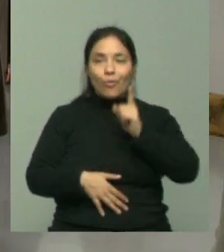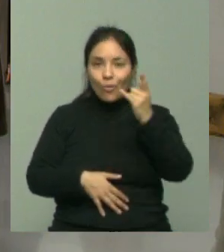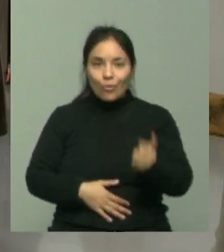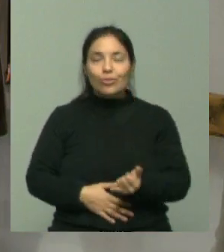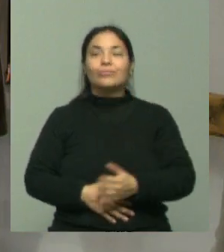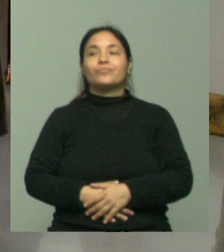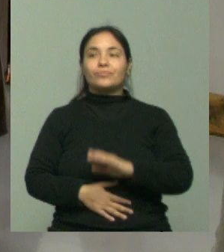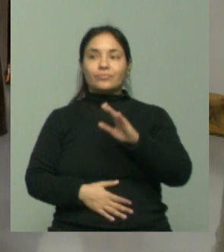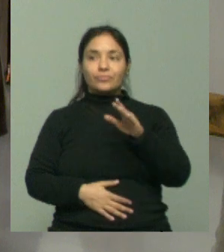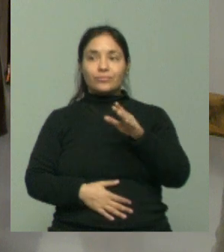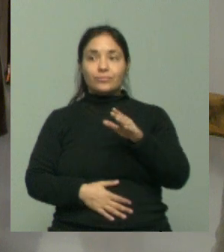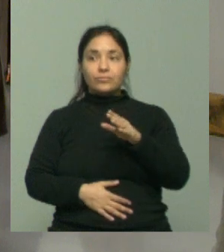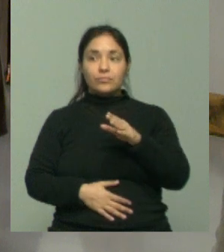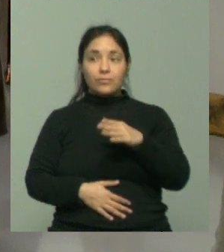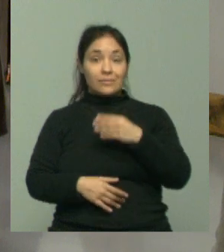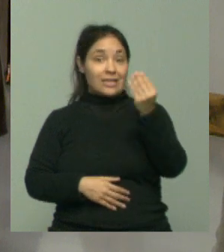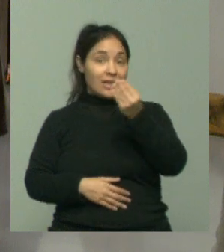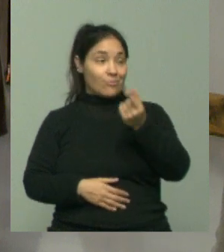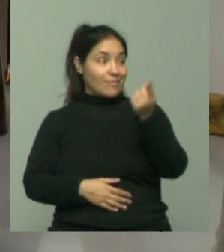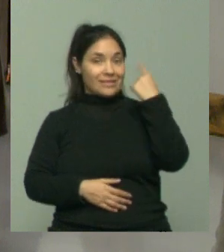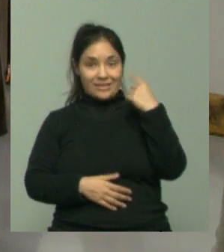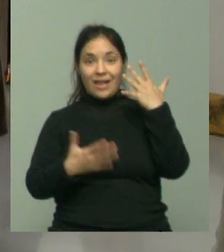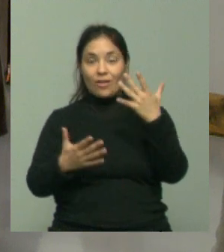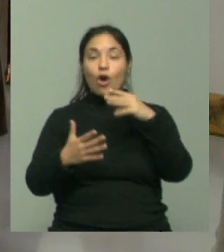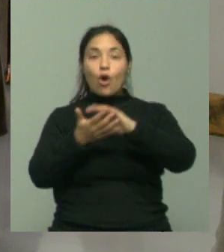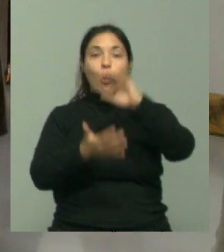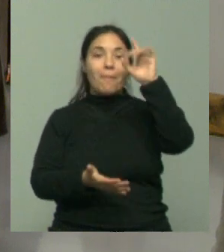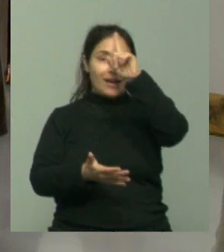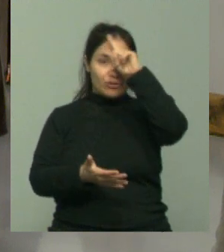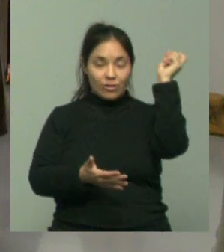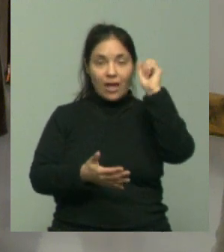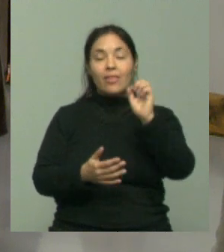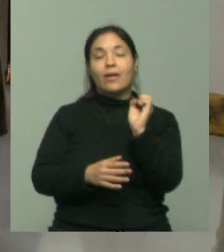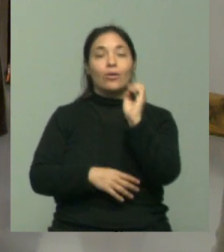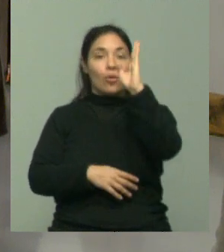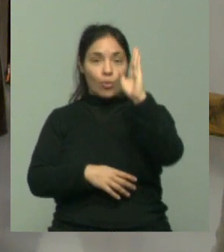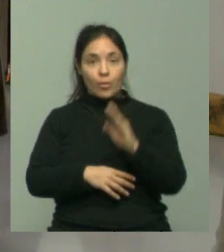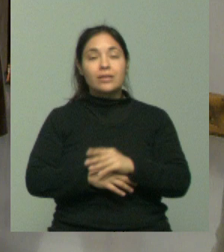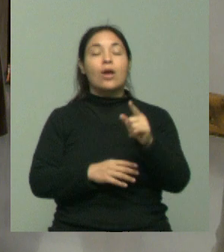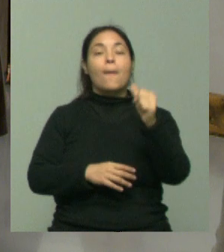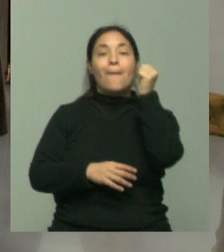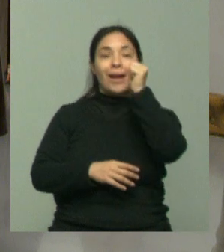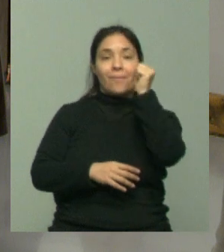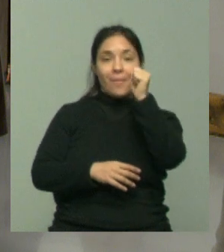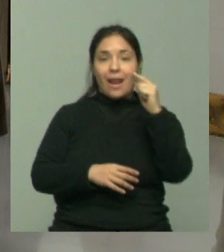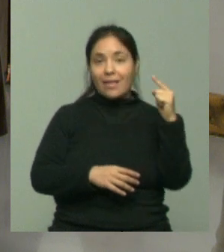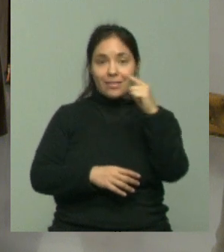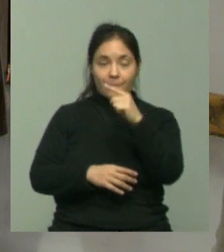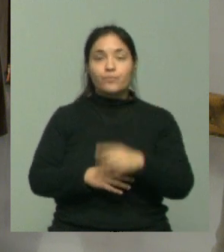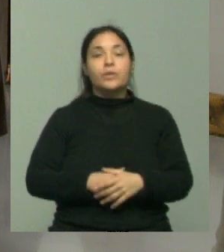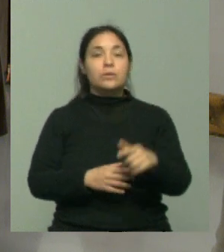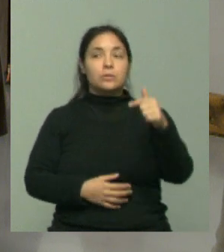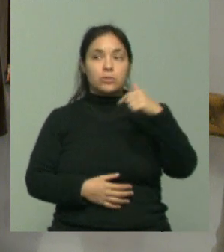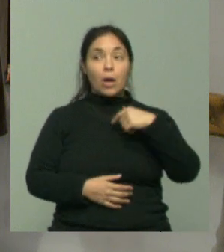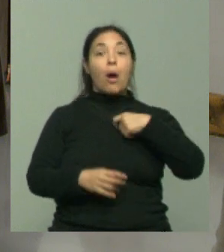ahora este mismo sábado. Fue la Copa Nacional de Clubes de Atletismo en Mar del Plata. Y bueno, yo iba a correr los